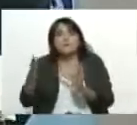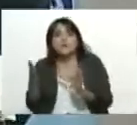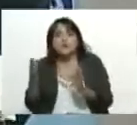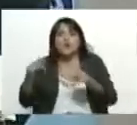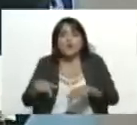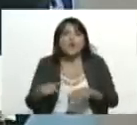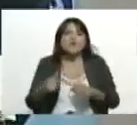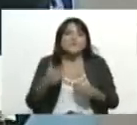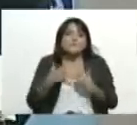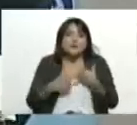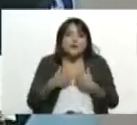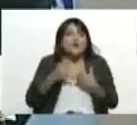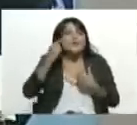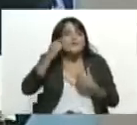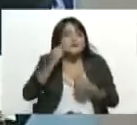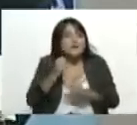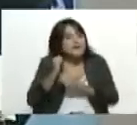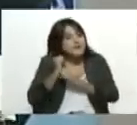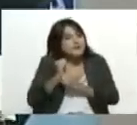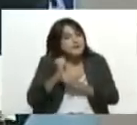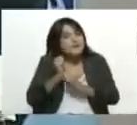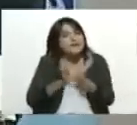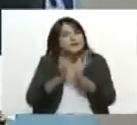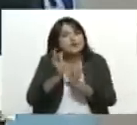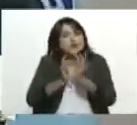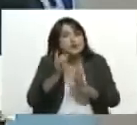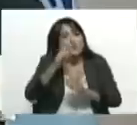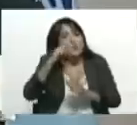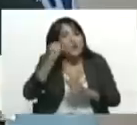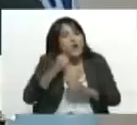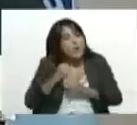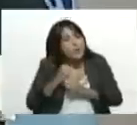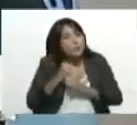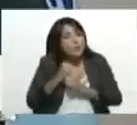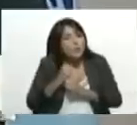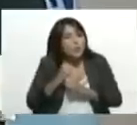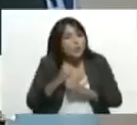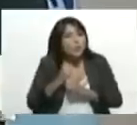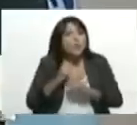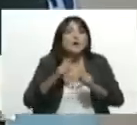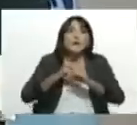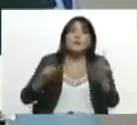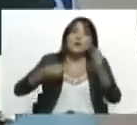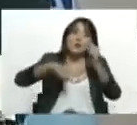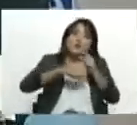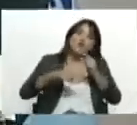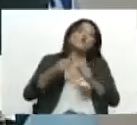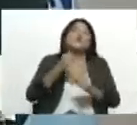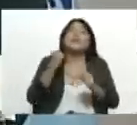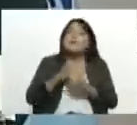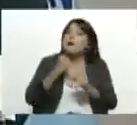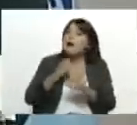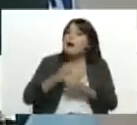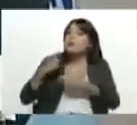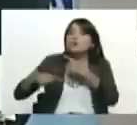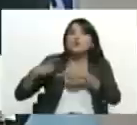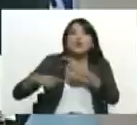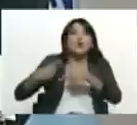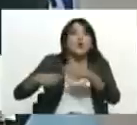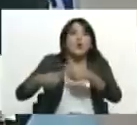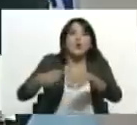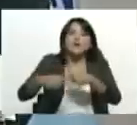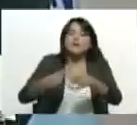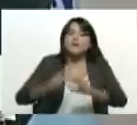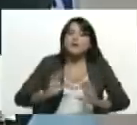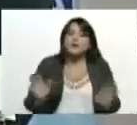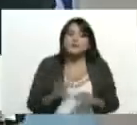repito el día del Nazareno pero que estamos dando la batalla sin cuartel que no tiene horario que no conoce fecha como bien